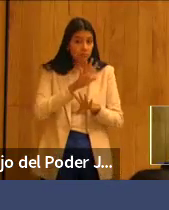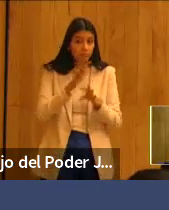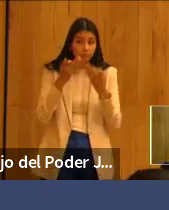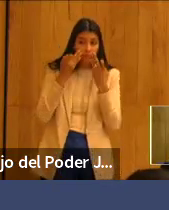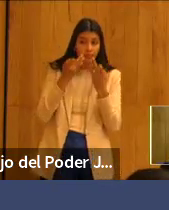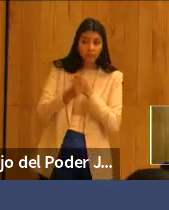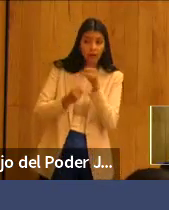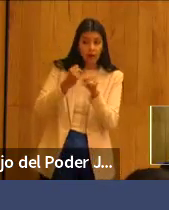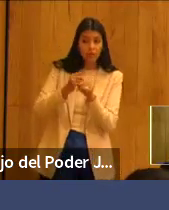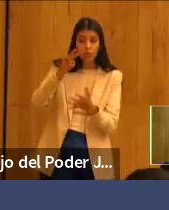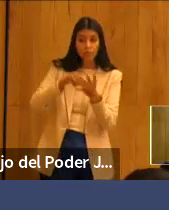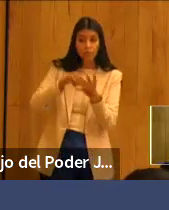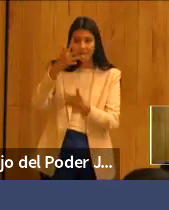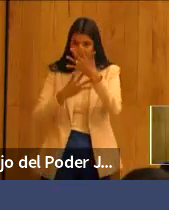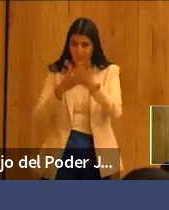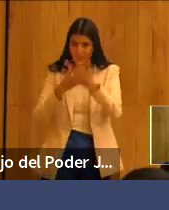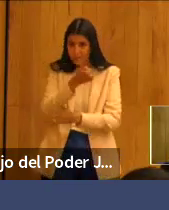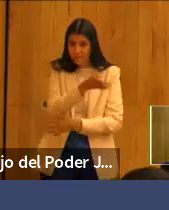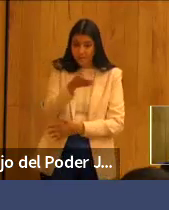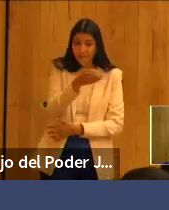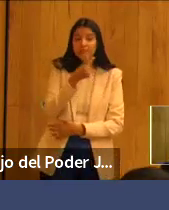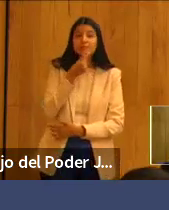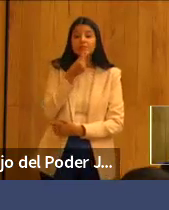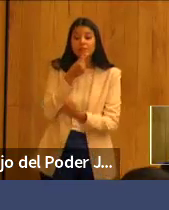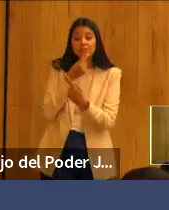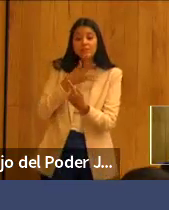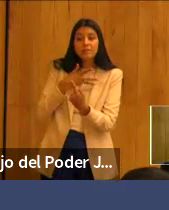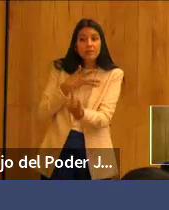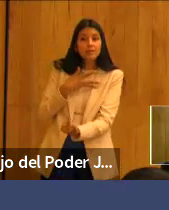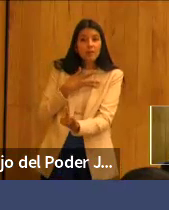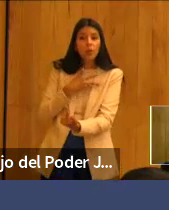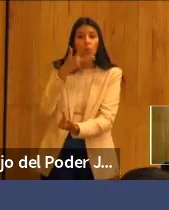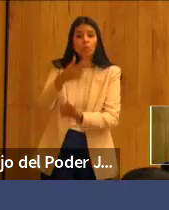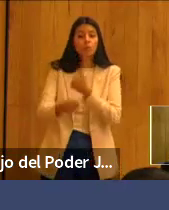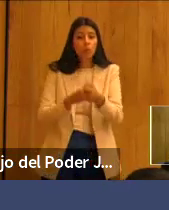año 2015. En esa fecha la niña tenía 8